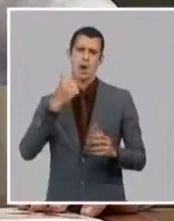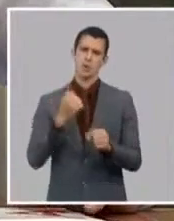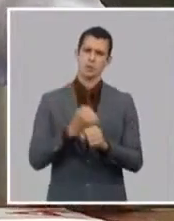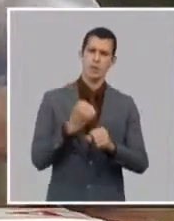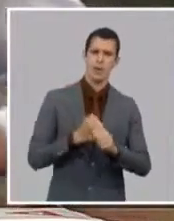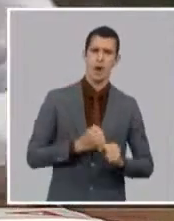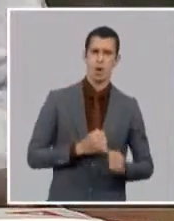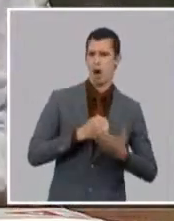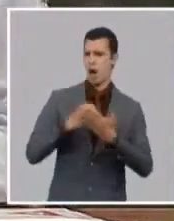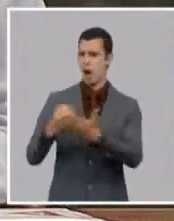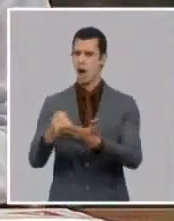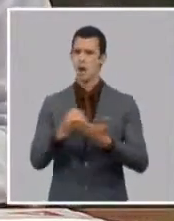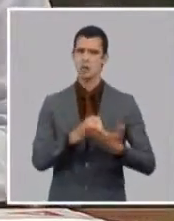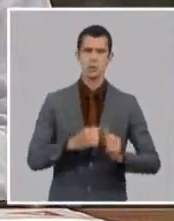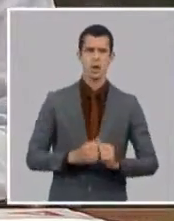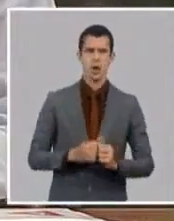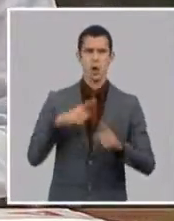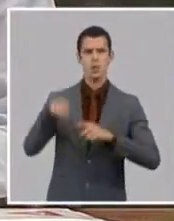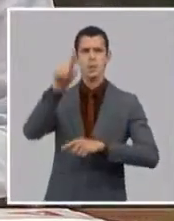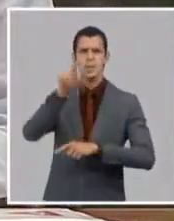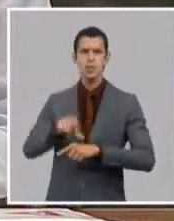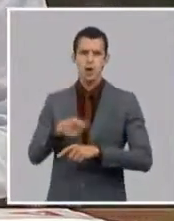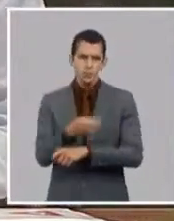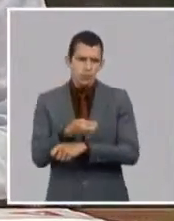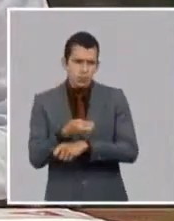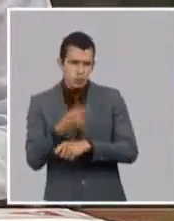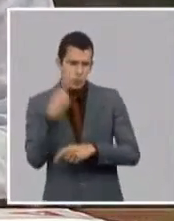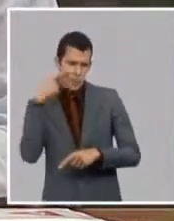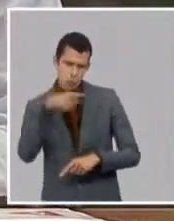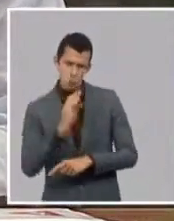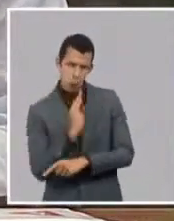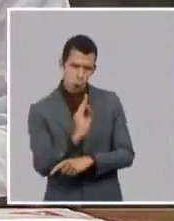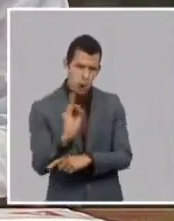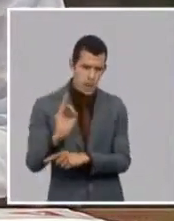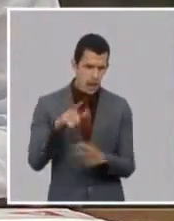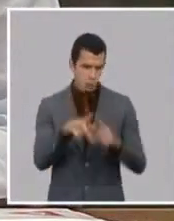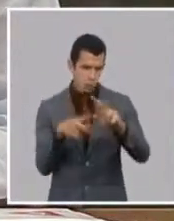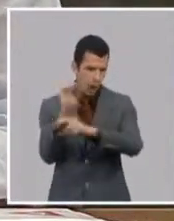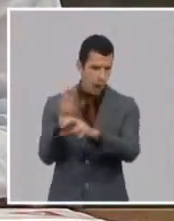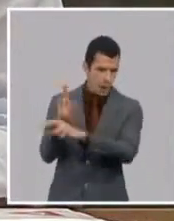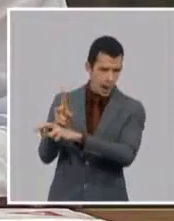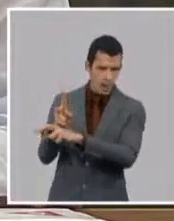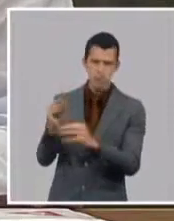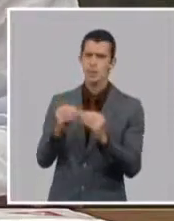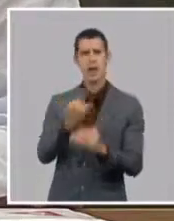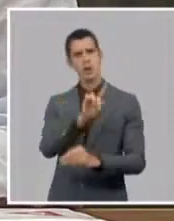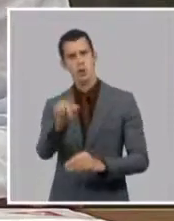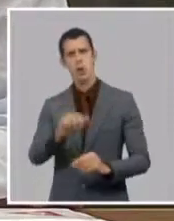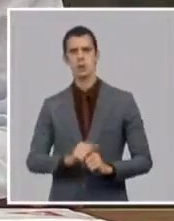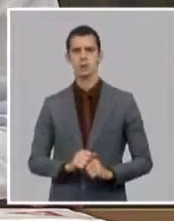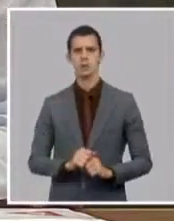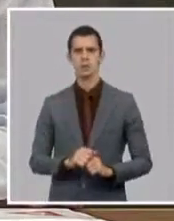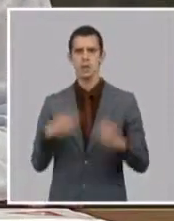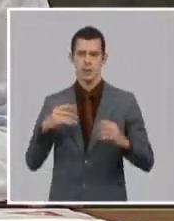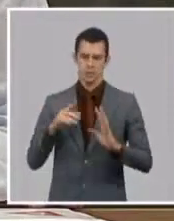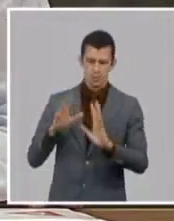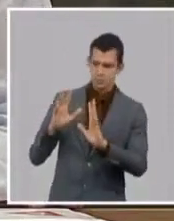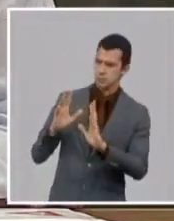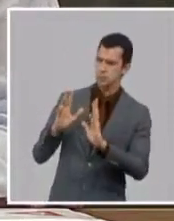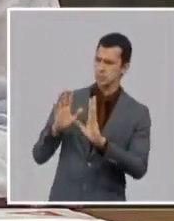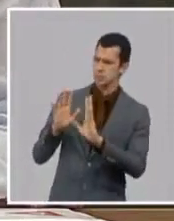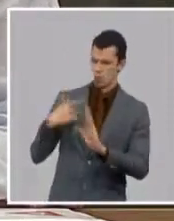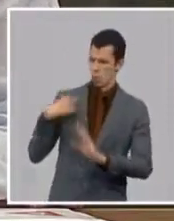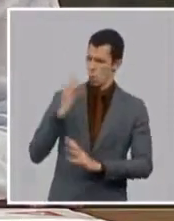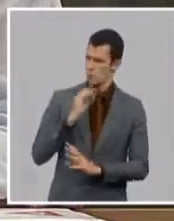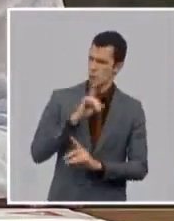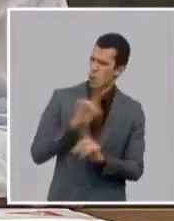el odio en el alma cubana. El alma cubana es un alma de bondad, es un alma de solidaridad, es un alma de entrega, es un alma de cariño